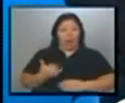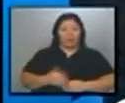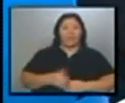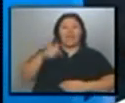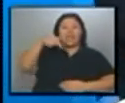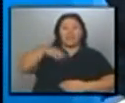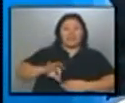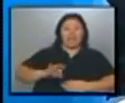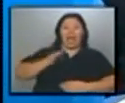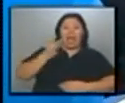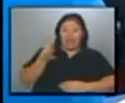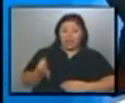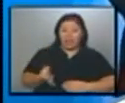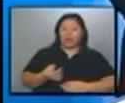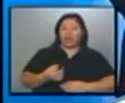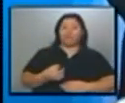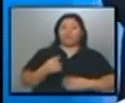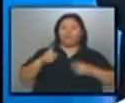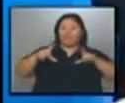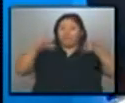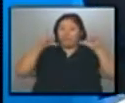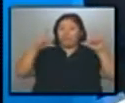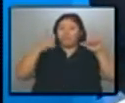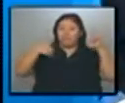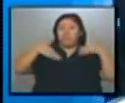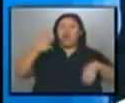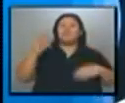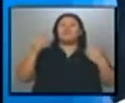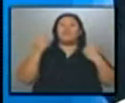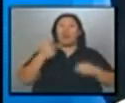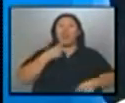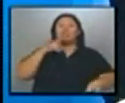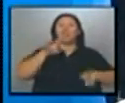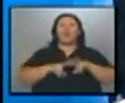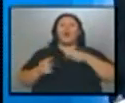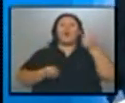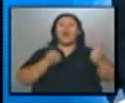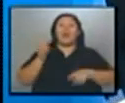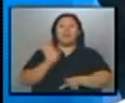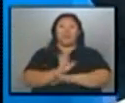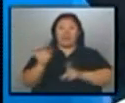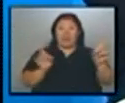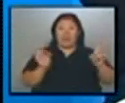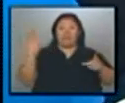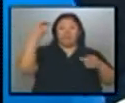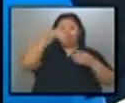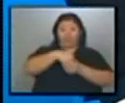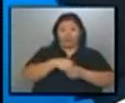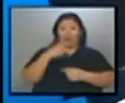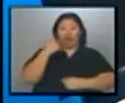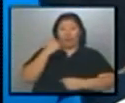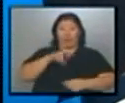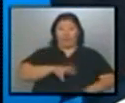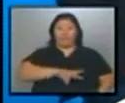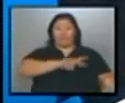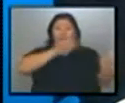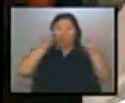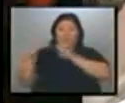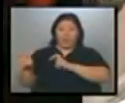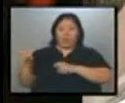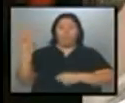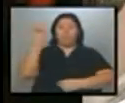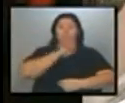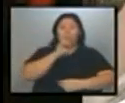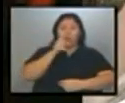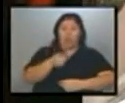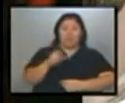mucho. Quiere ser Ricky Martin porque va a estar en el Bailando por un Sueño este chico. El cantante de Marama. Aquí está Esther Goris. Una confesión fuerte. Si no